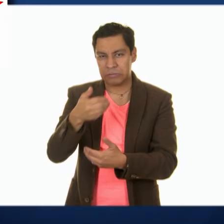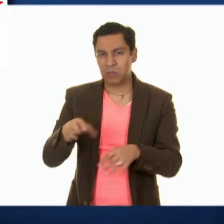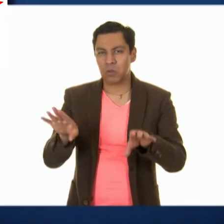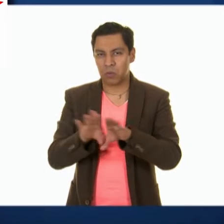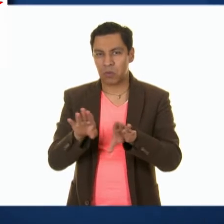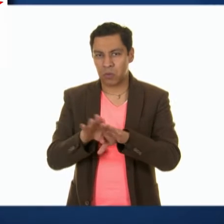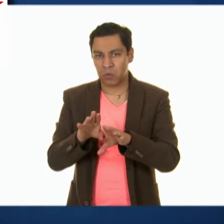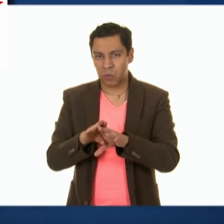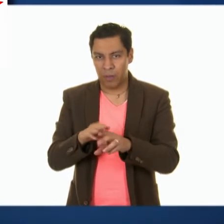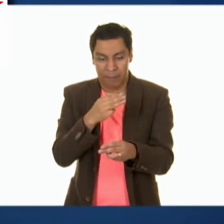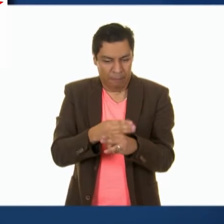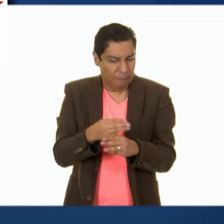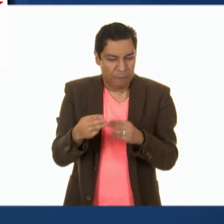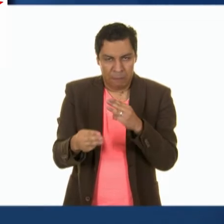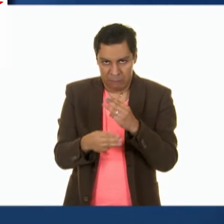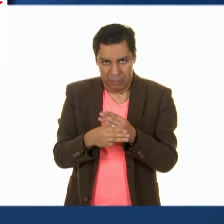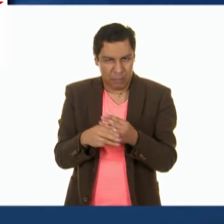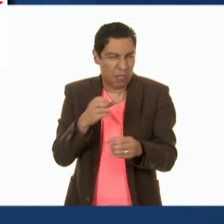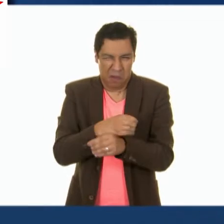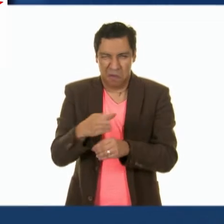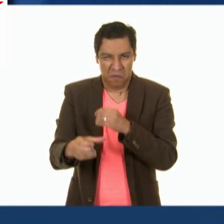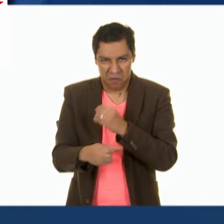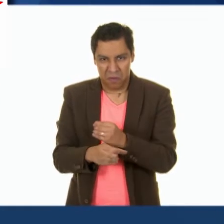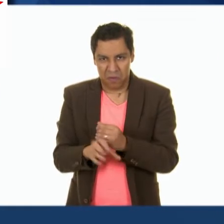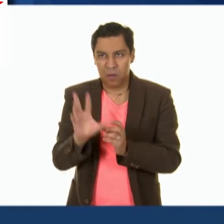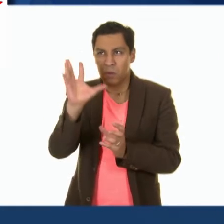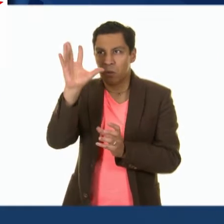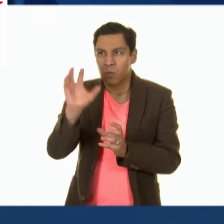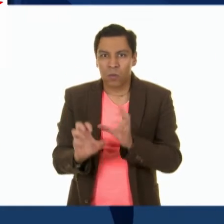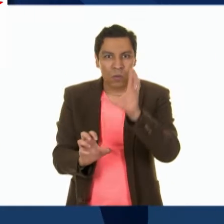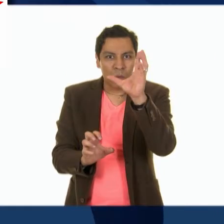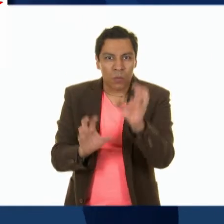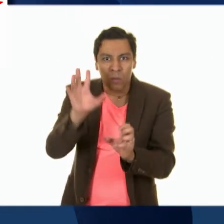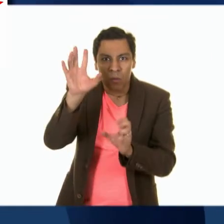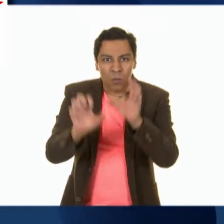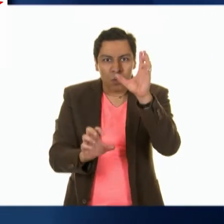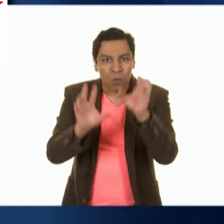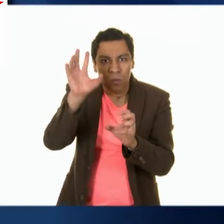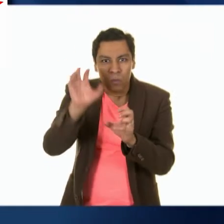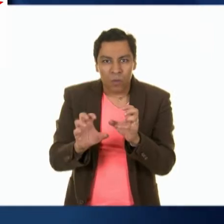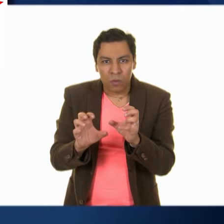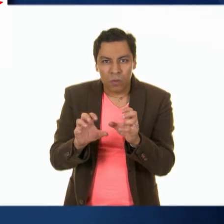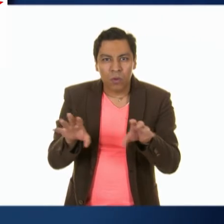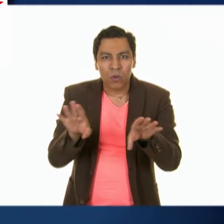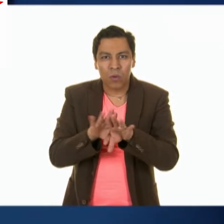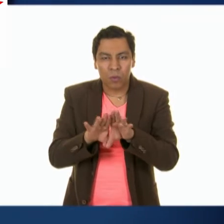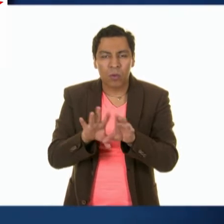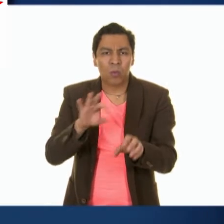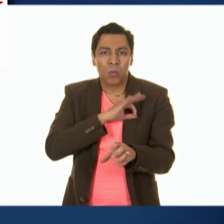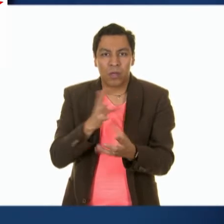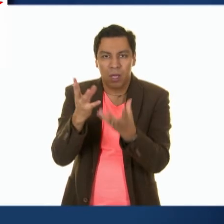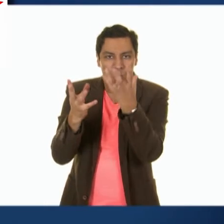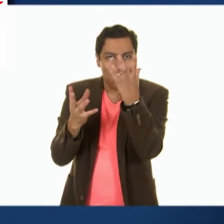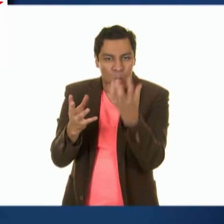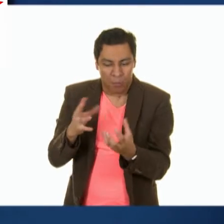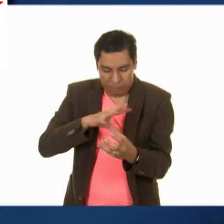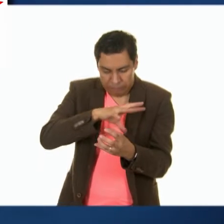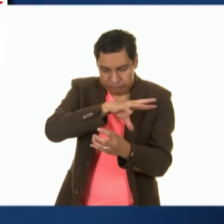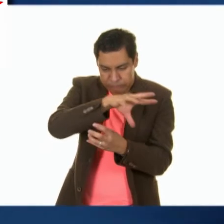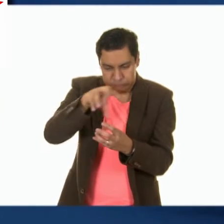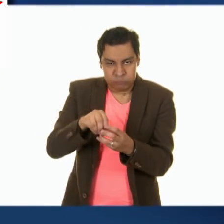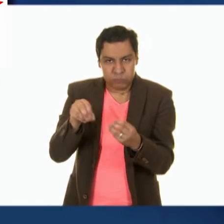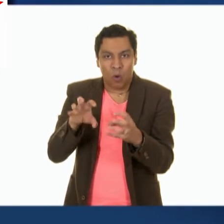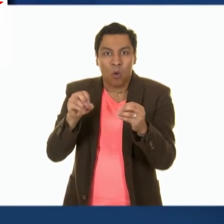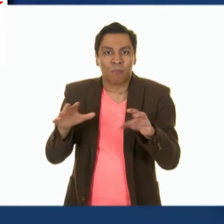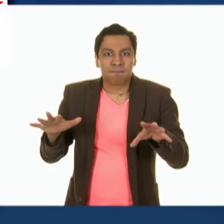captada por la materia. Esta radiación, al ser absorbida, puede bien ser remitida o bien transformarse en